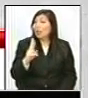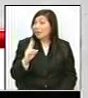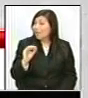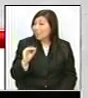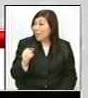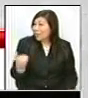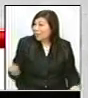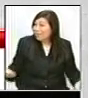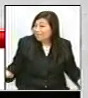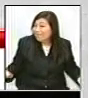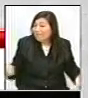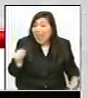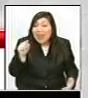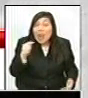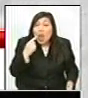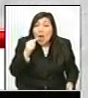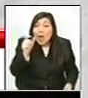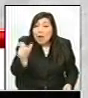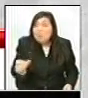Ríos.